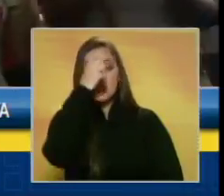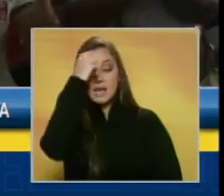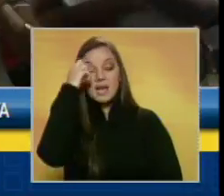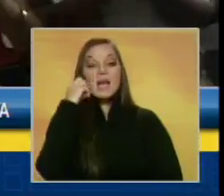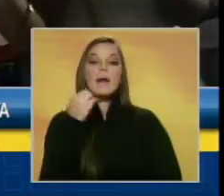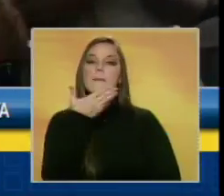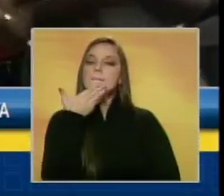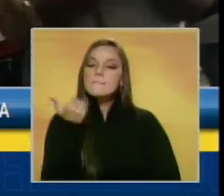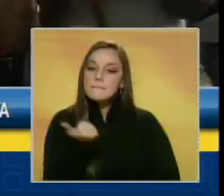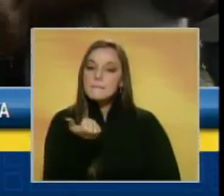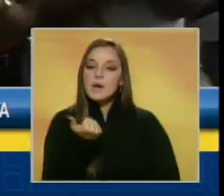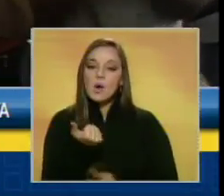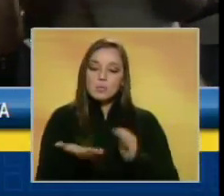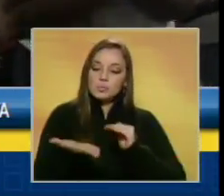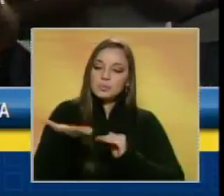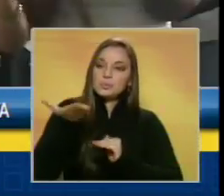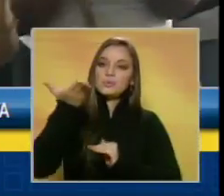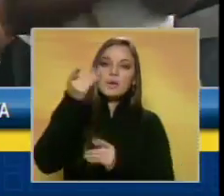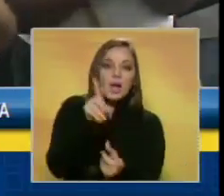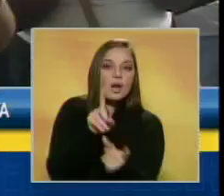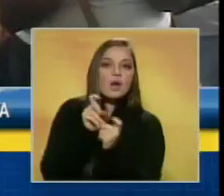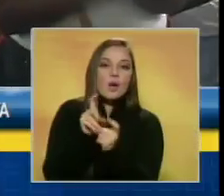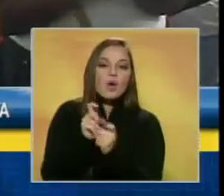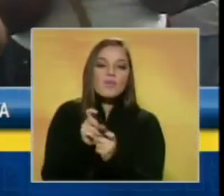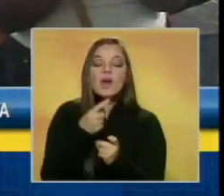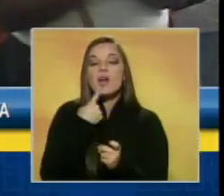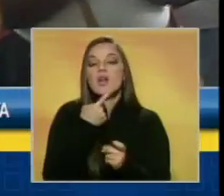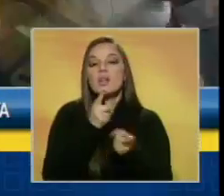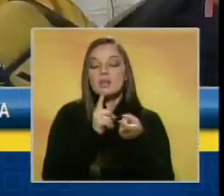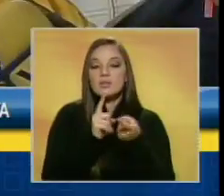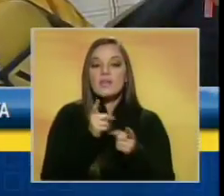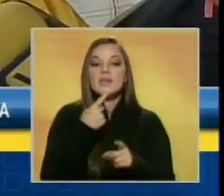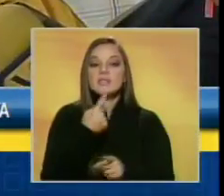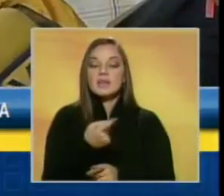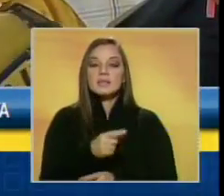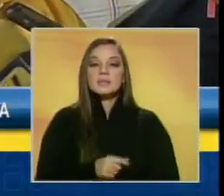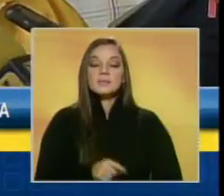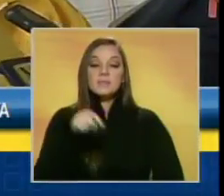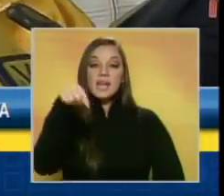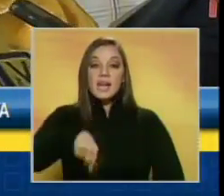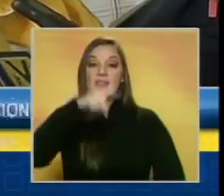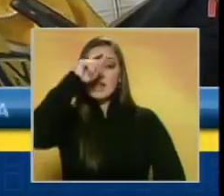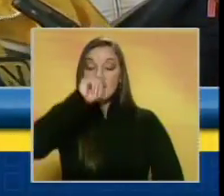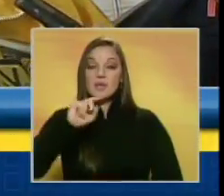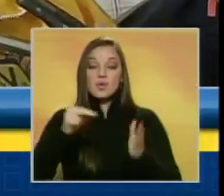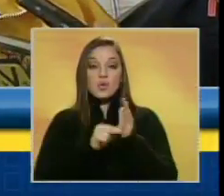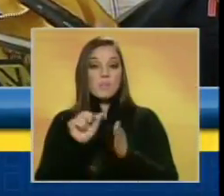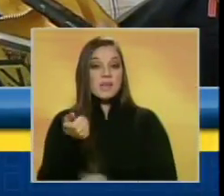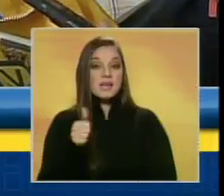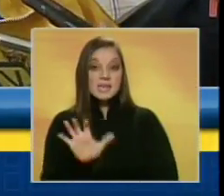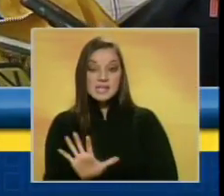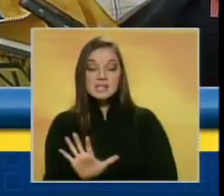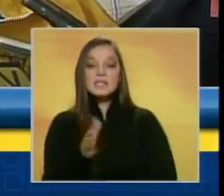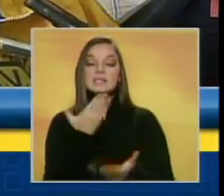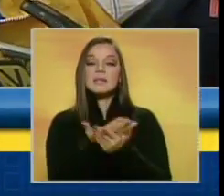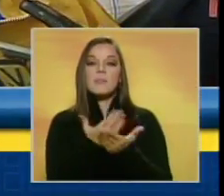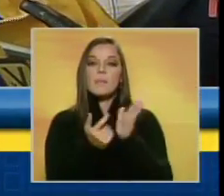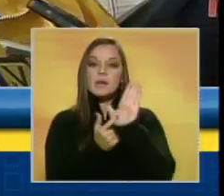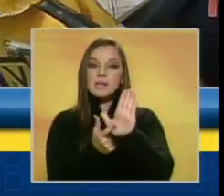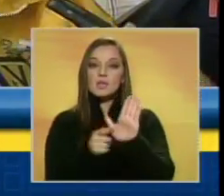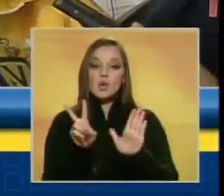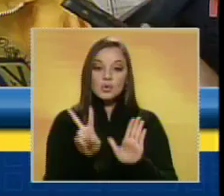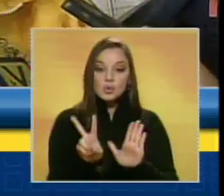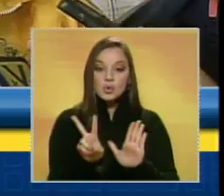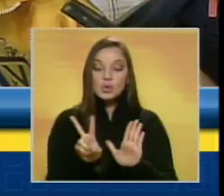salarial están sustentadas en bases al poder adquisitivo de los trabajadores. Para este año 2015 estamos planteando que se den dos incrementos